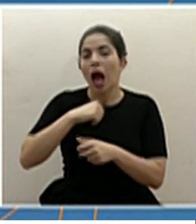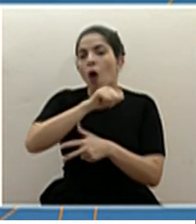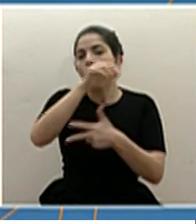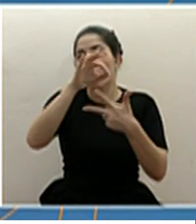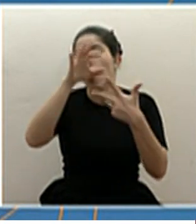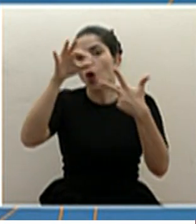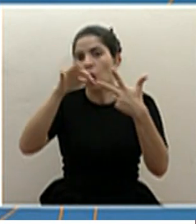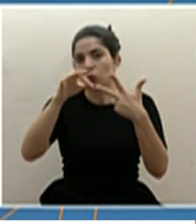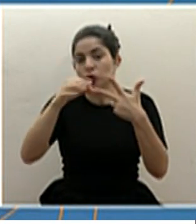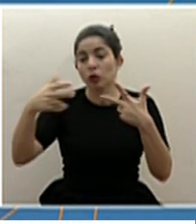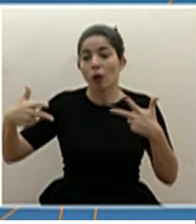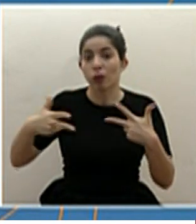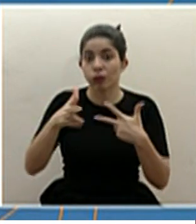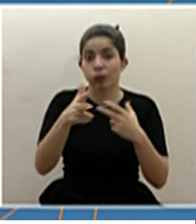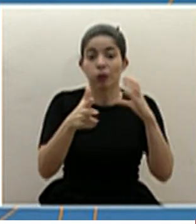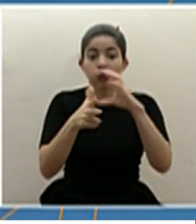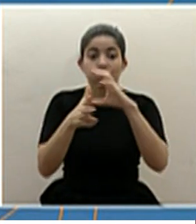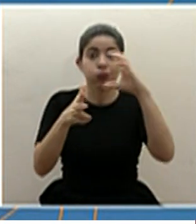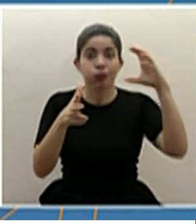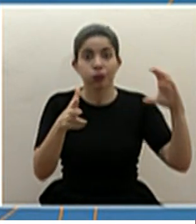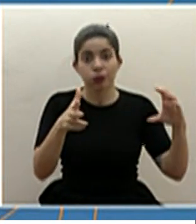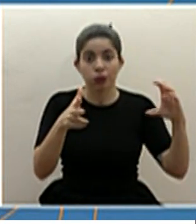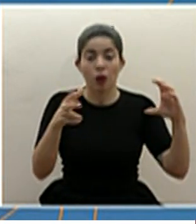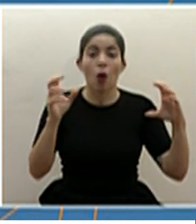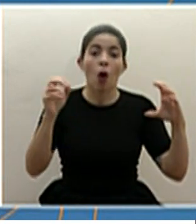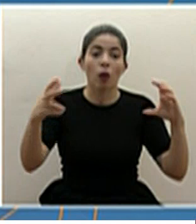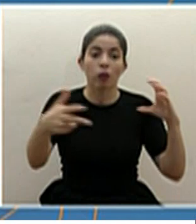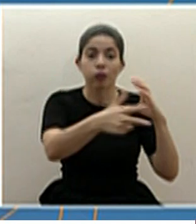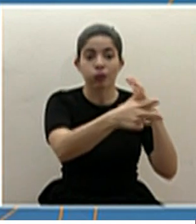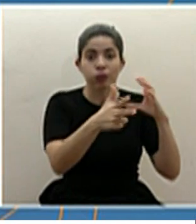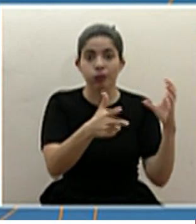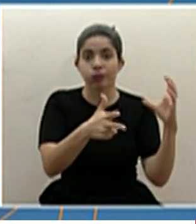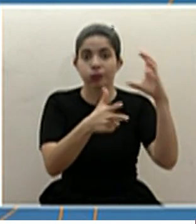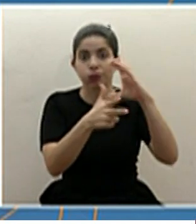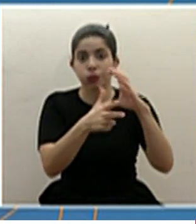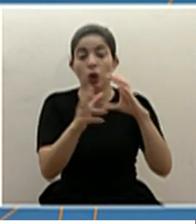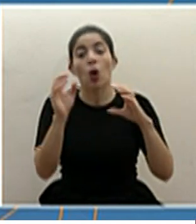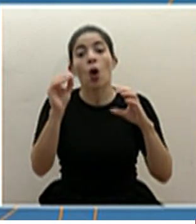de enganchar o desenganchar el cabezal del furgón